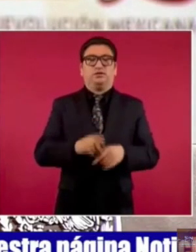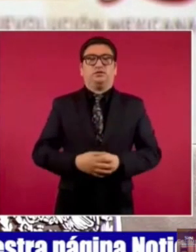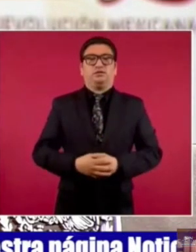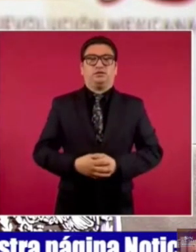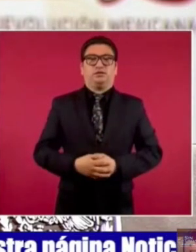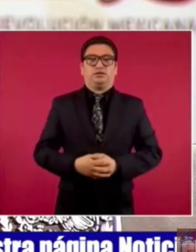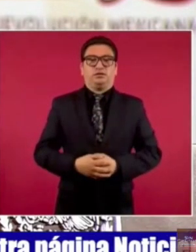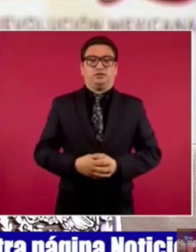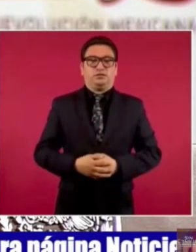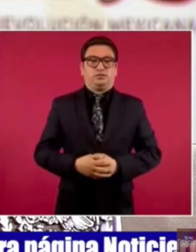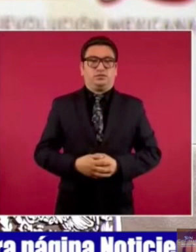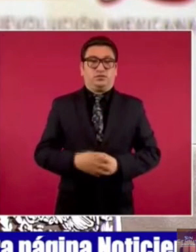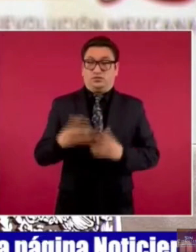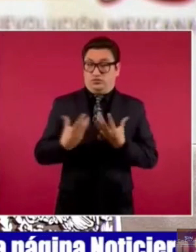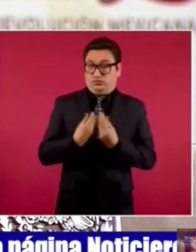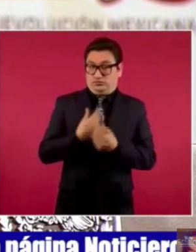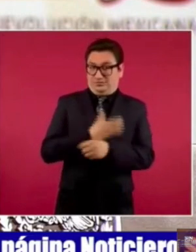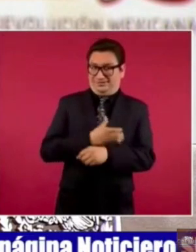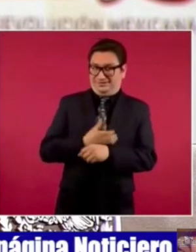nos acompaña